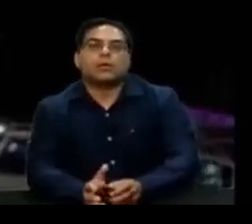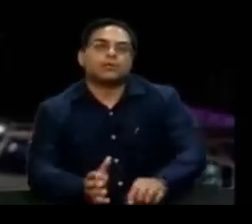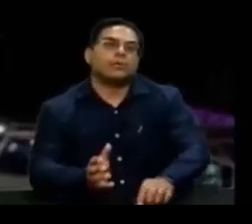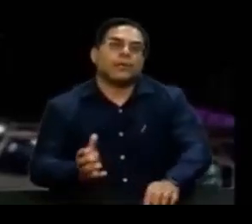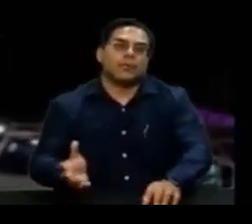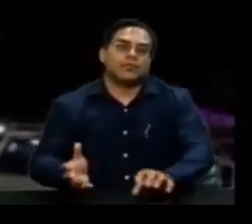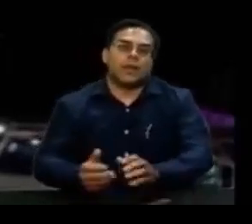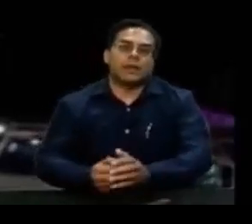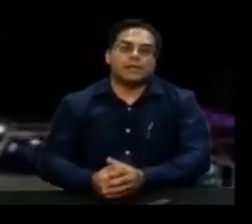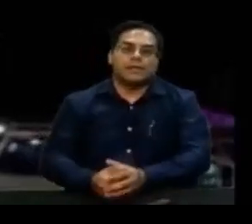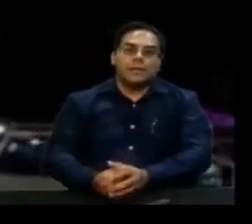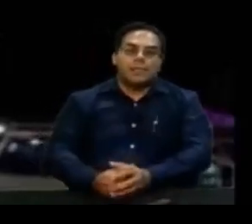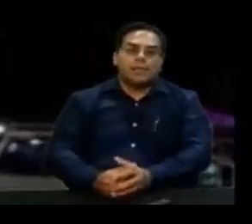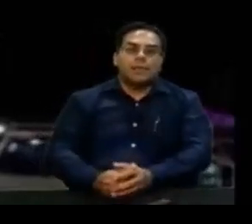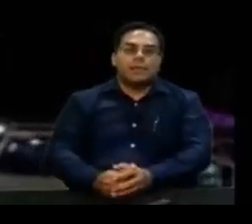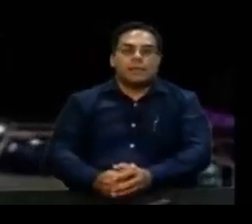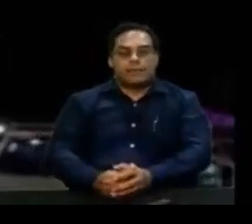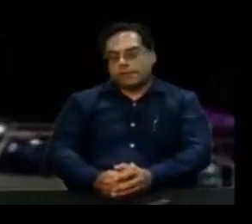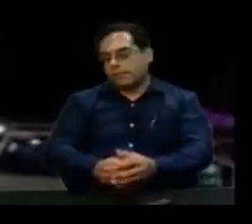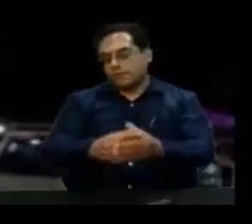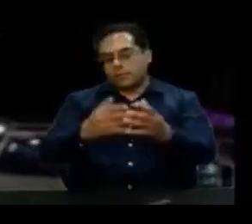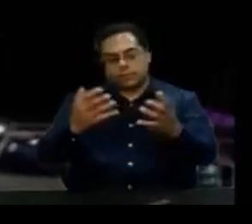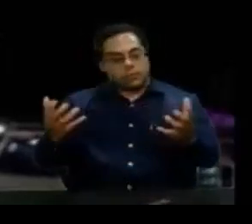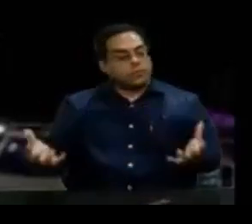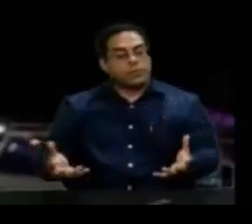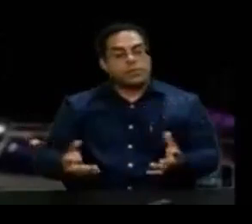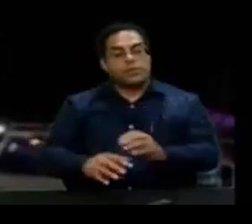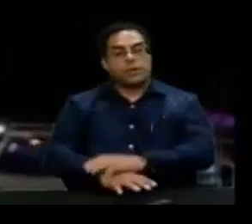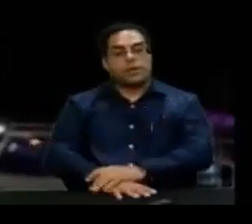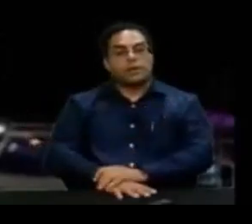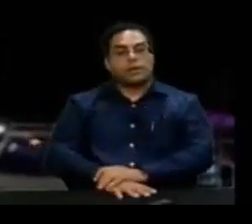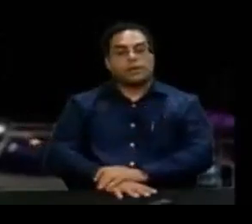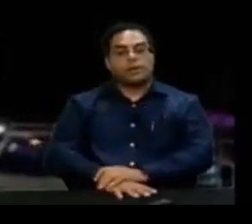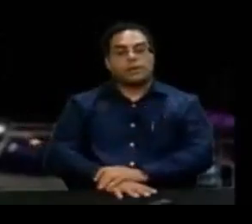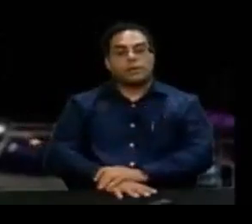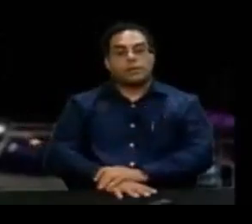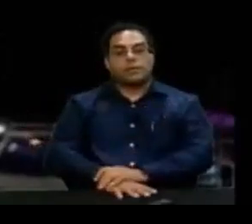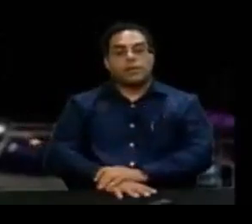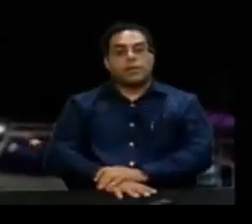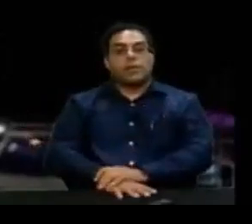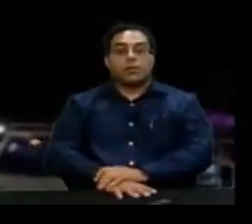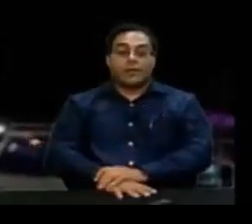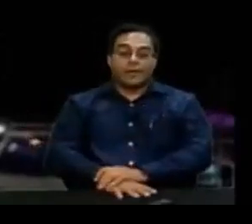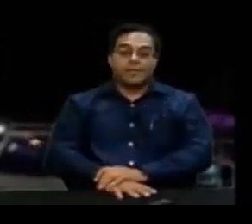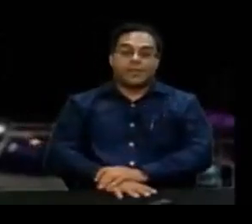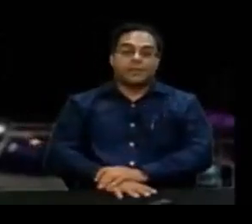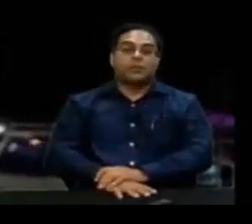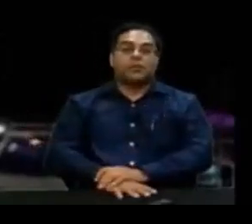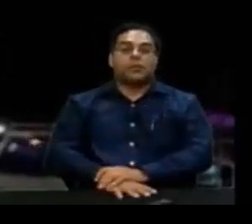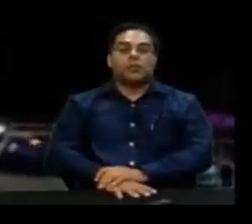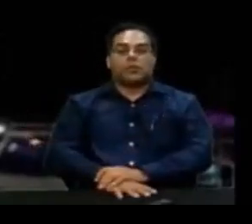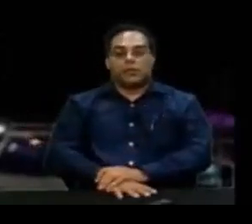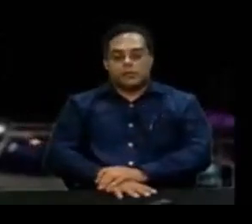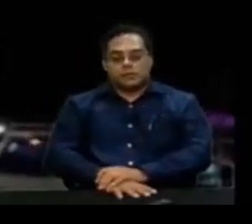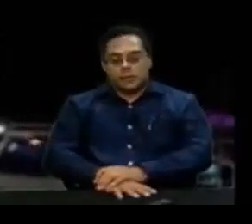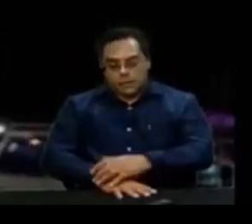cóndilo que son intracapsulares. ¿Qué pasa? Se hace un hematoma y puede derivar en alteraciones o de crecimiento